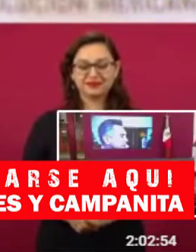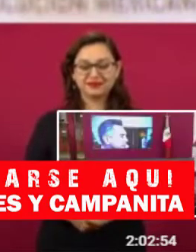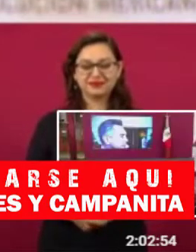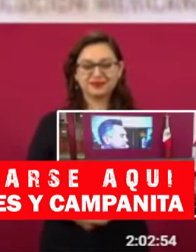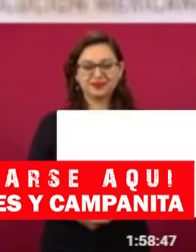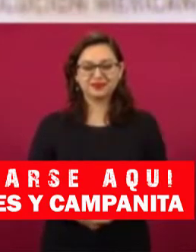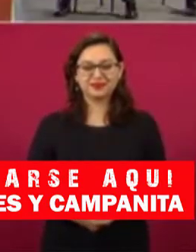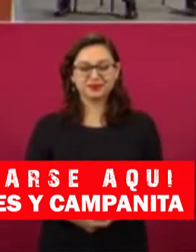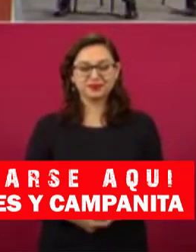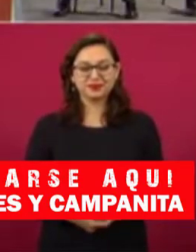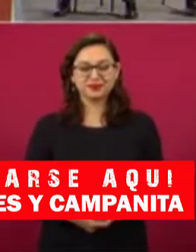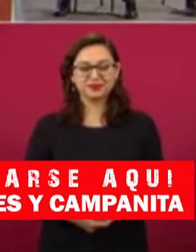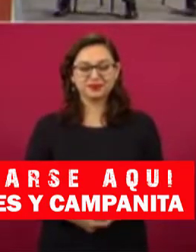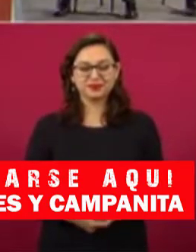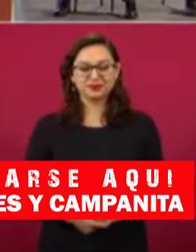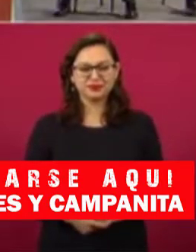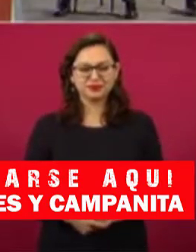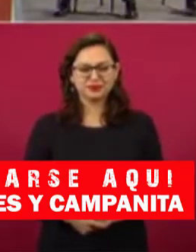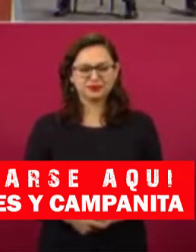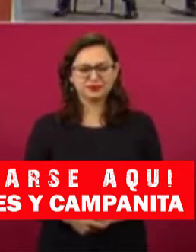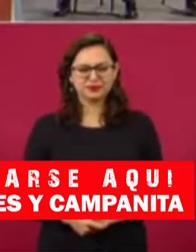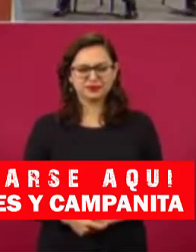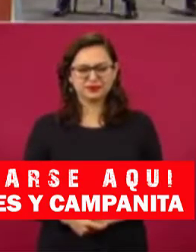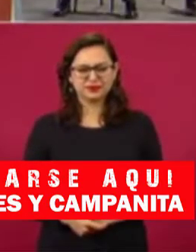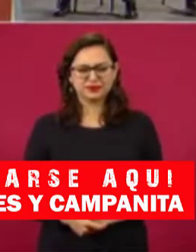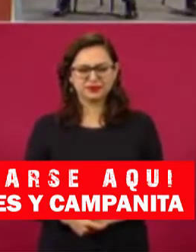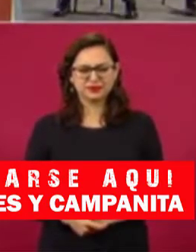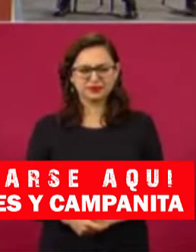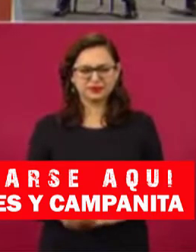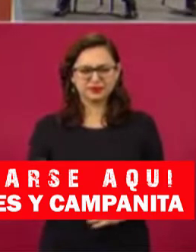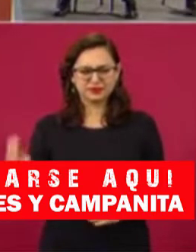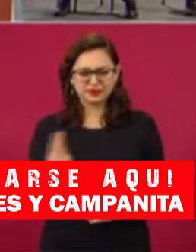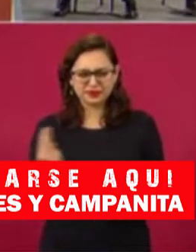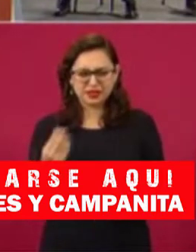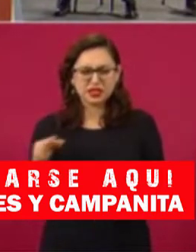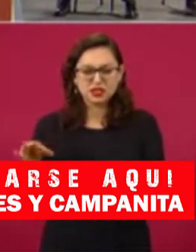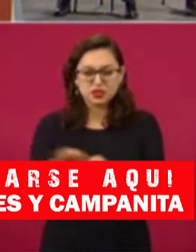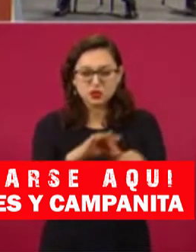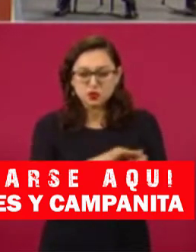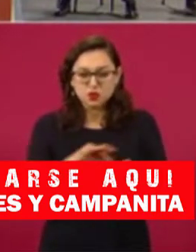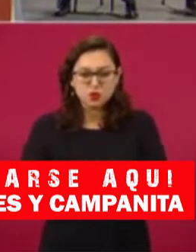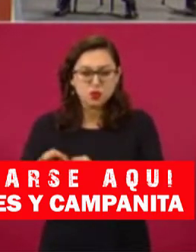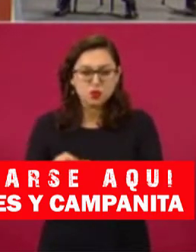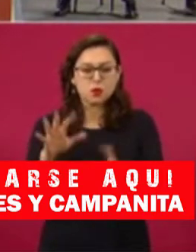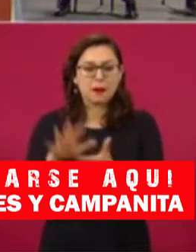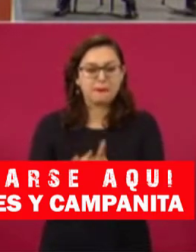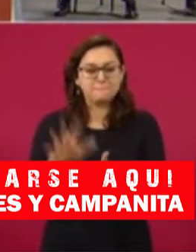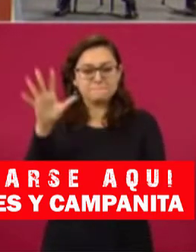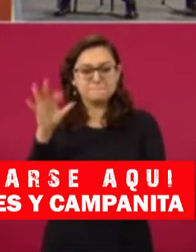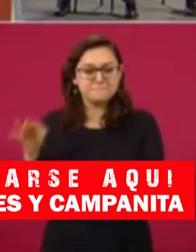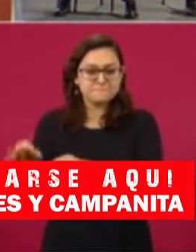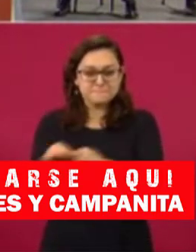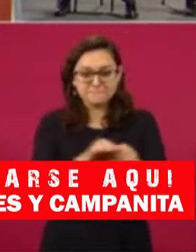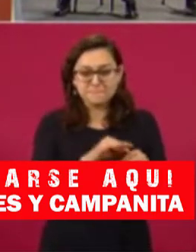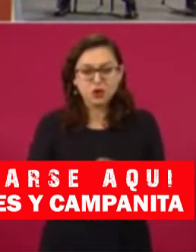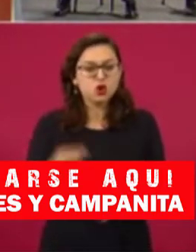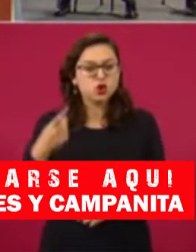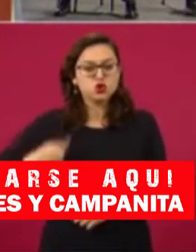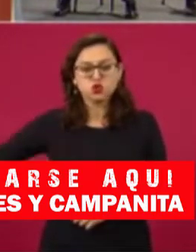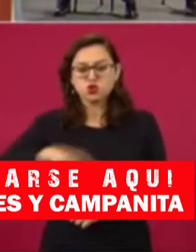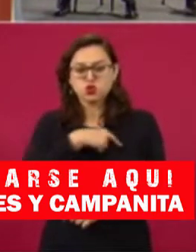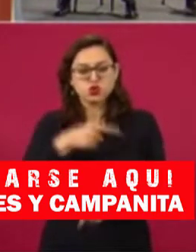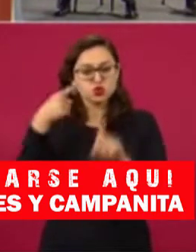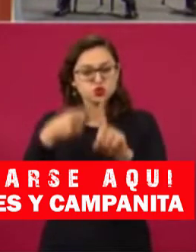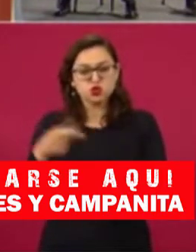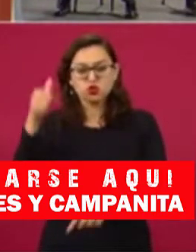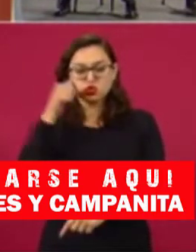Esa, esa. Se necesitan mayorías calificadas y lo que estaremos siempre en el PRI